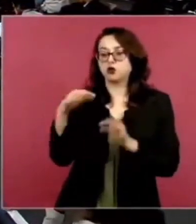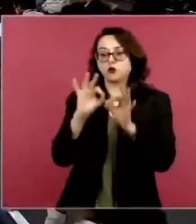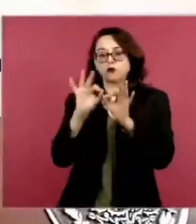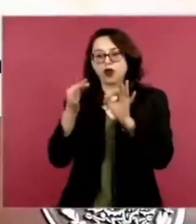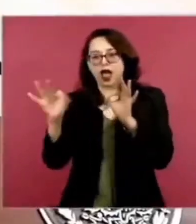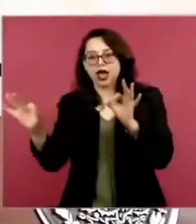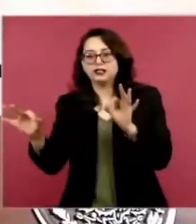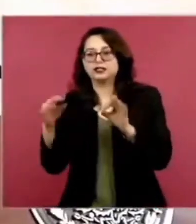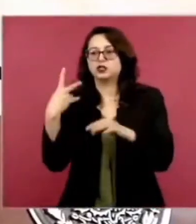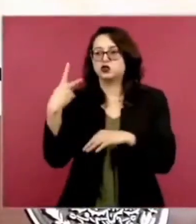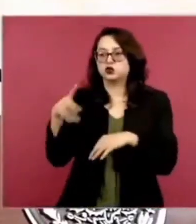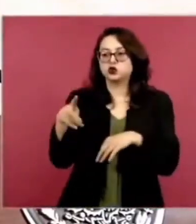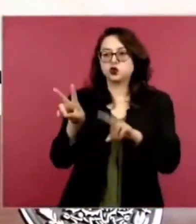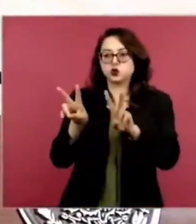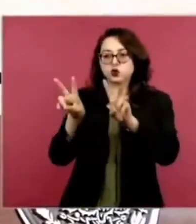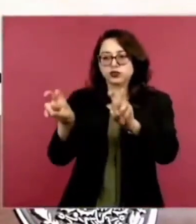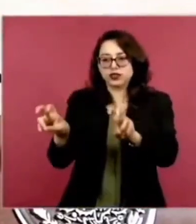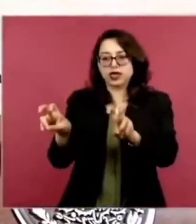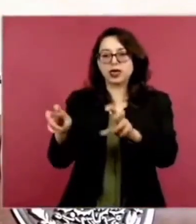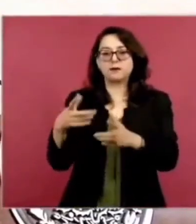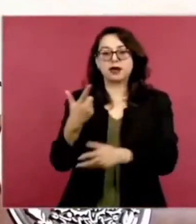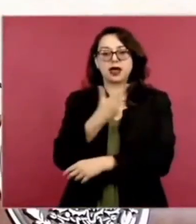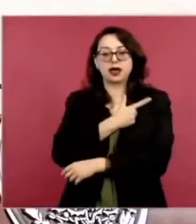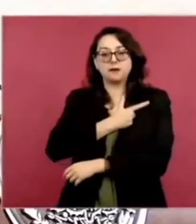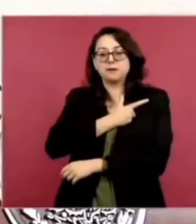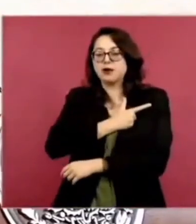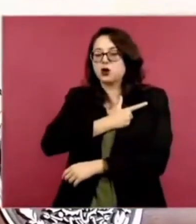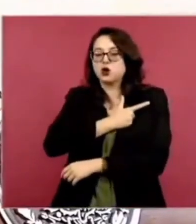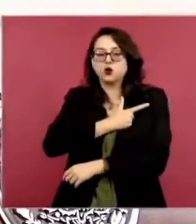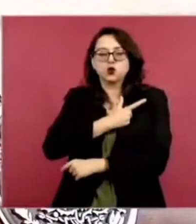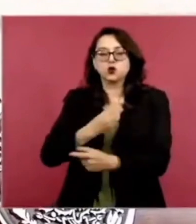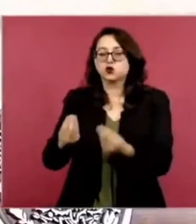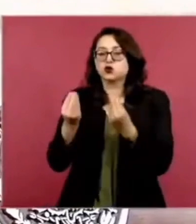¿sí? Que no crean ustedes que es